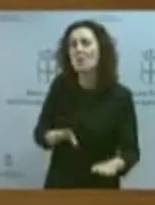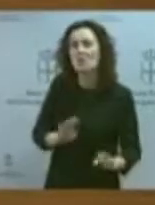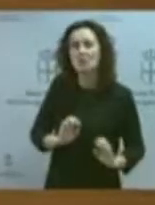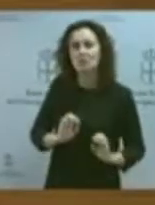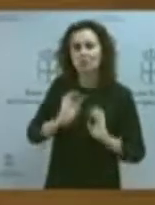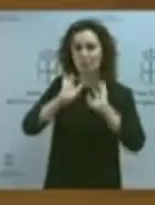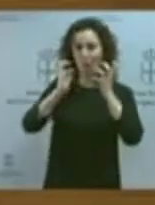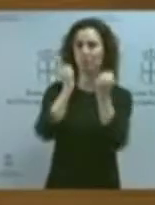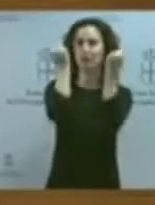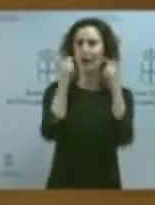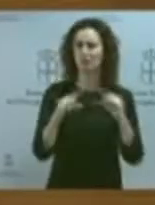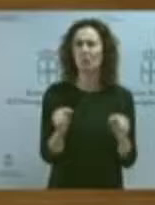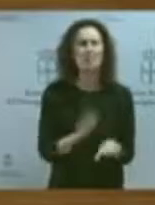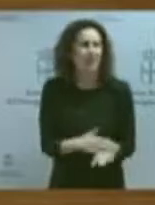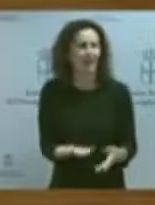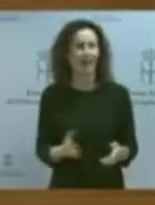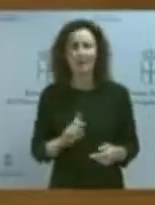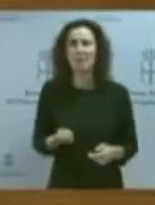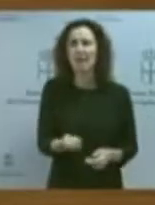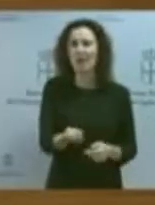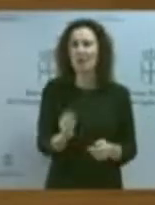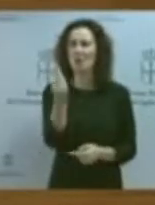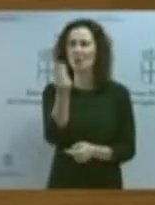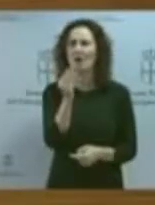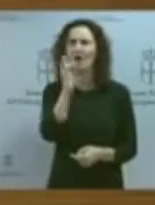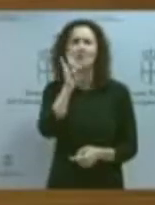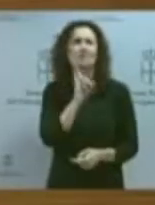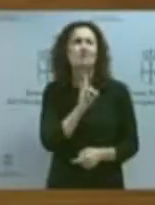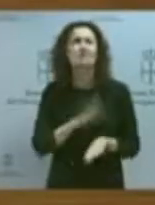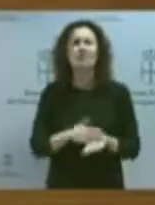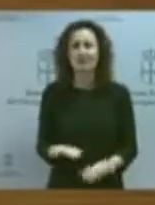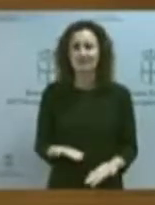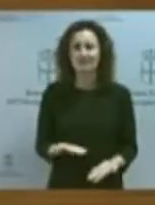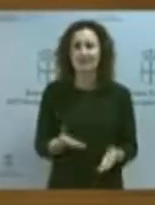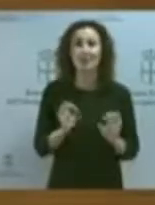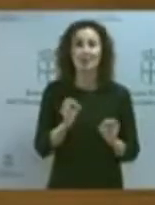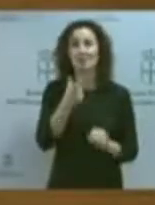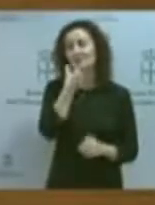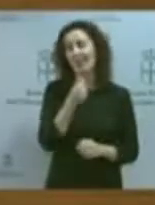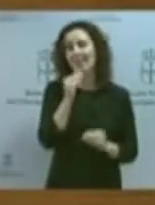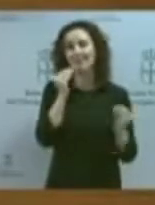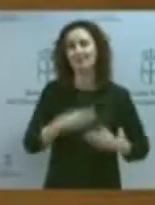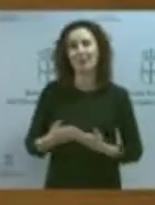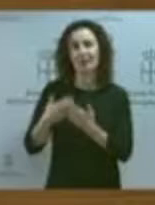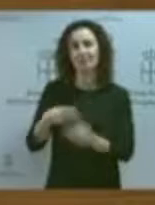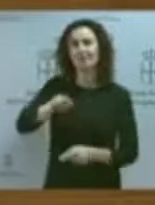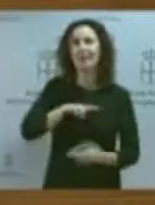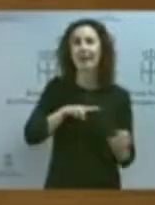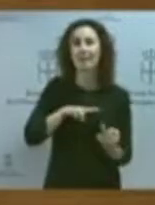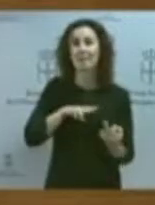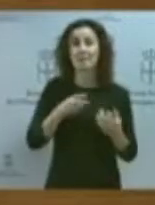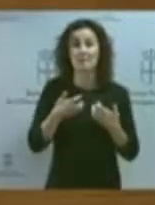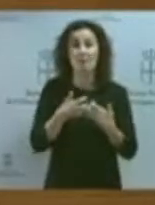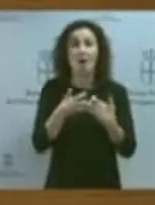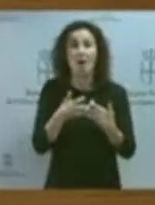Pelayo y a Covadonga. Y la respuesta diónoslo a un historiador que nos dijo: la escaramuza militar que ocurrió en Covadonga fue la